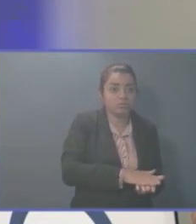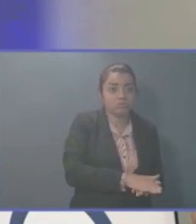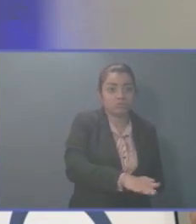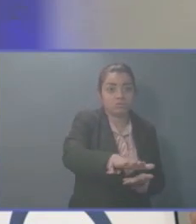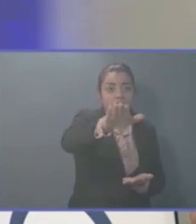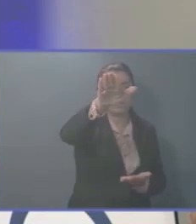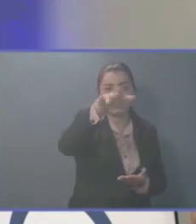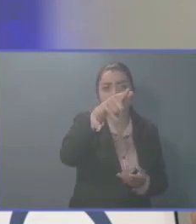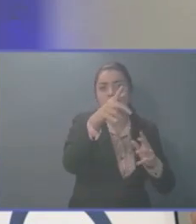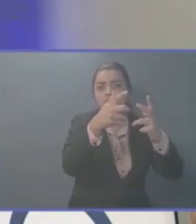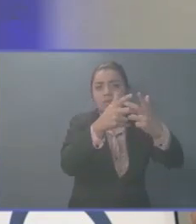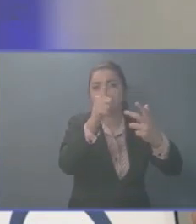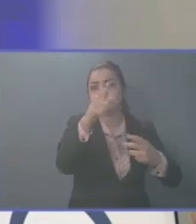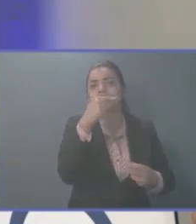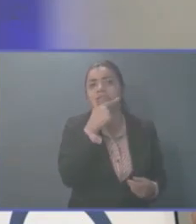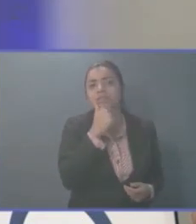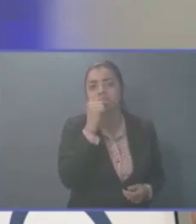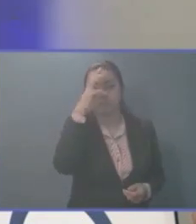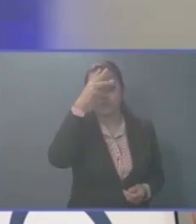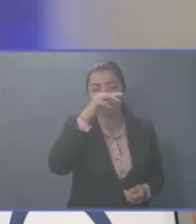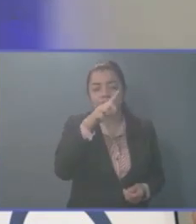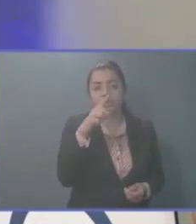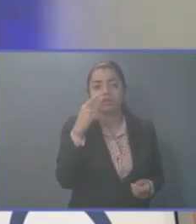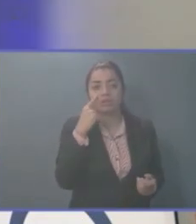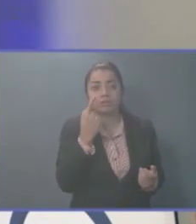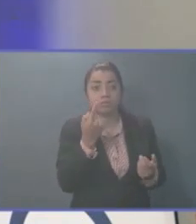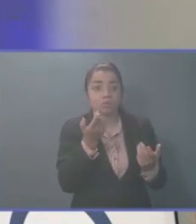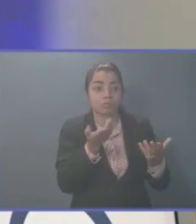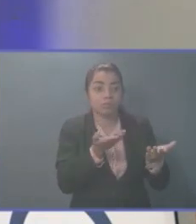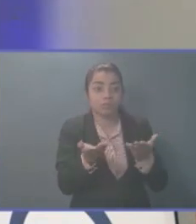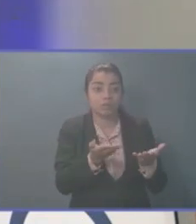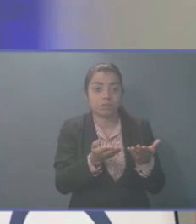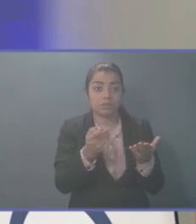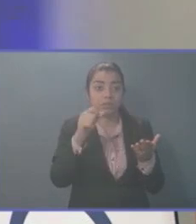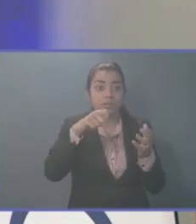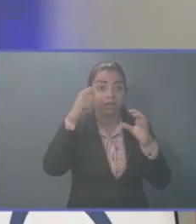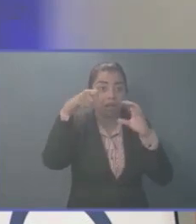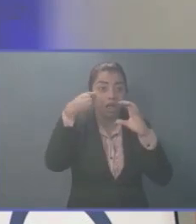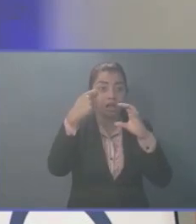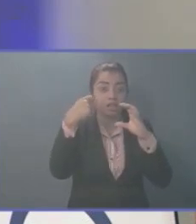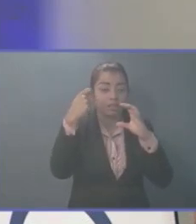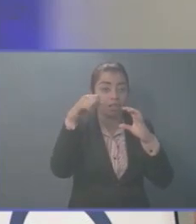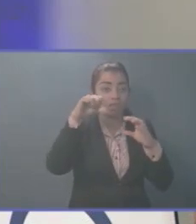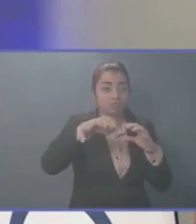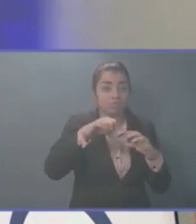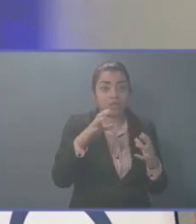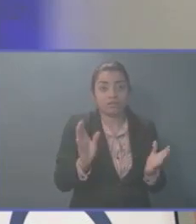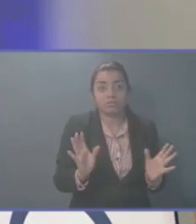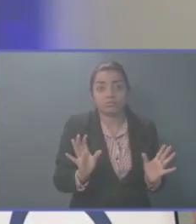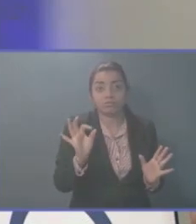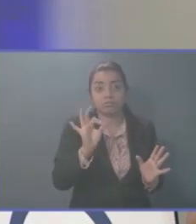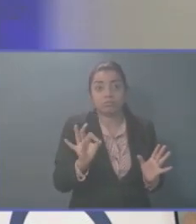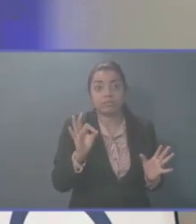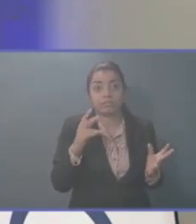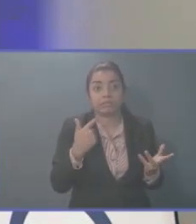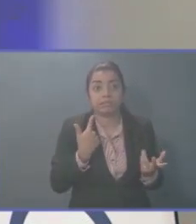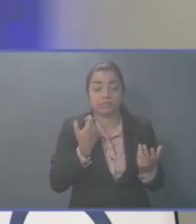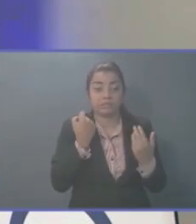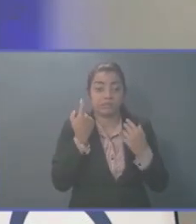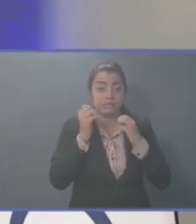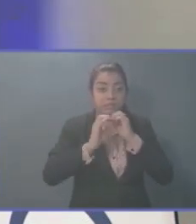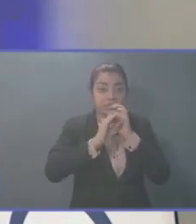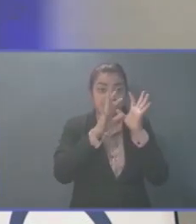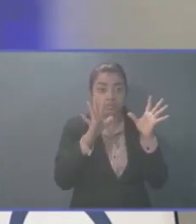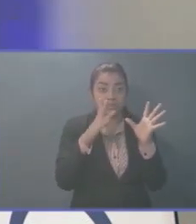está siendo cuestionada en México por vender equipos de mala calidad. Todo eso lo tenemos que esclarecer.